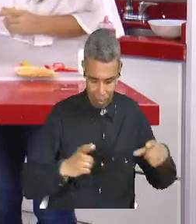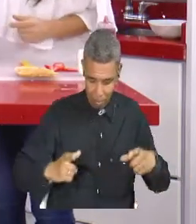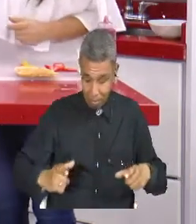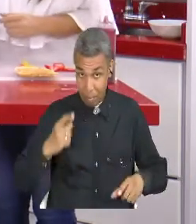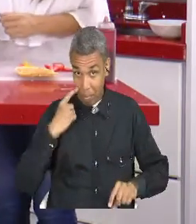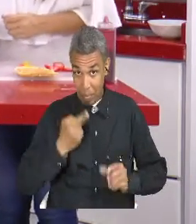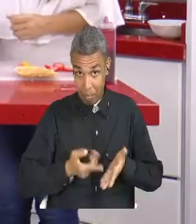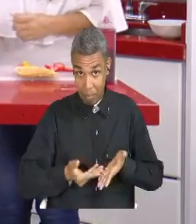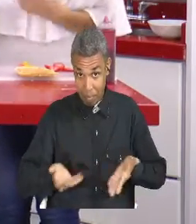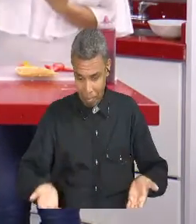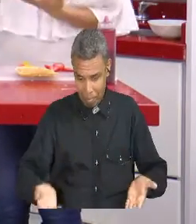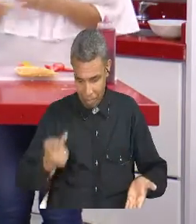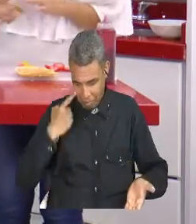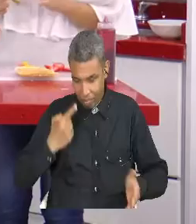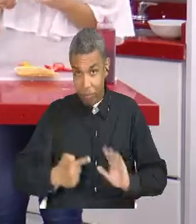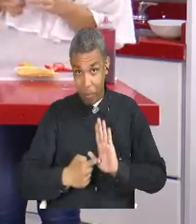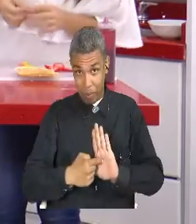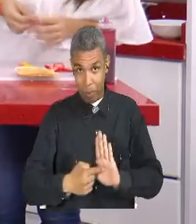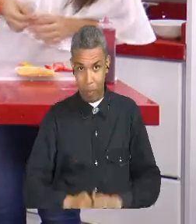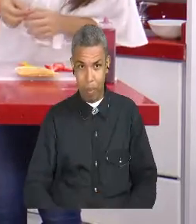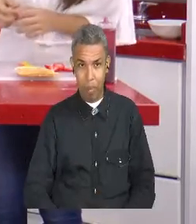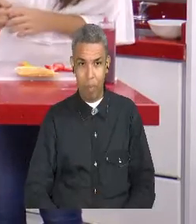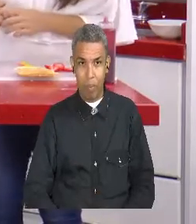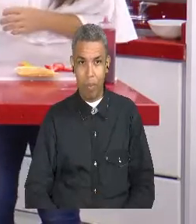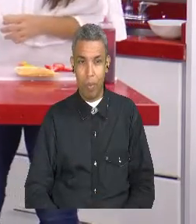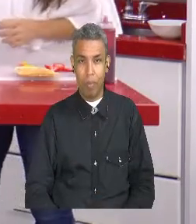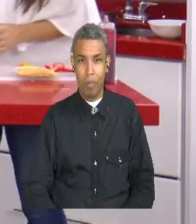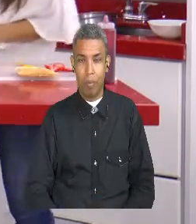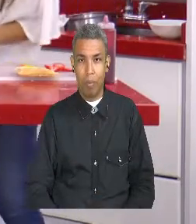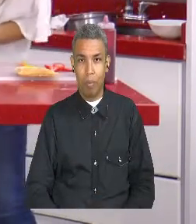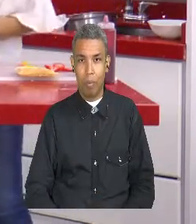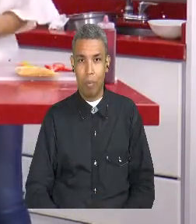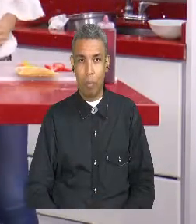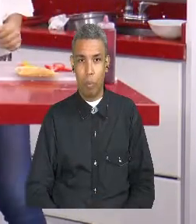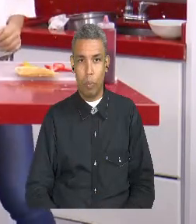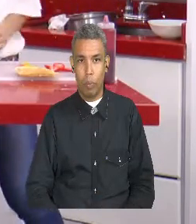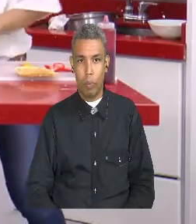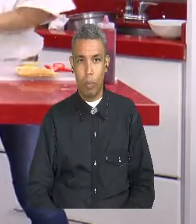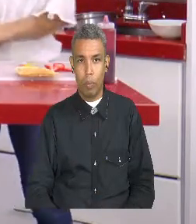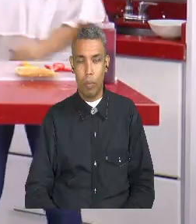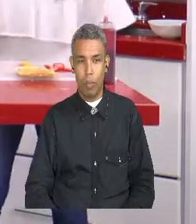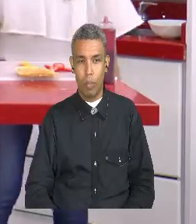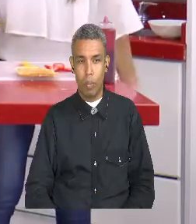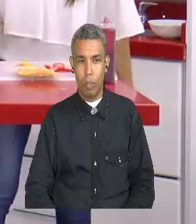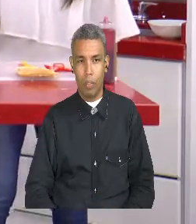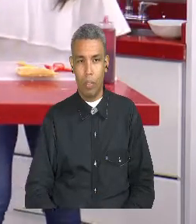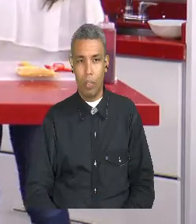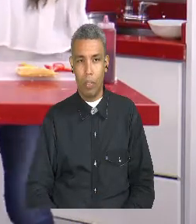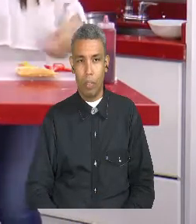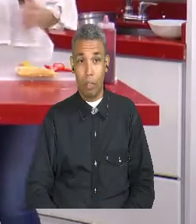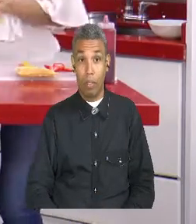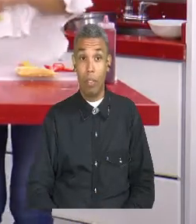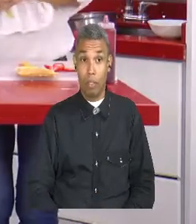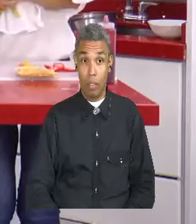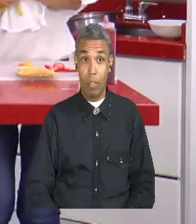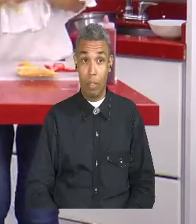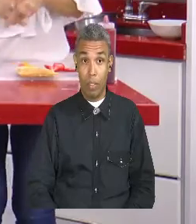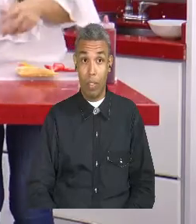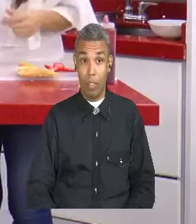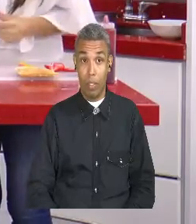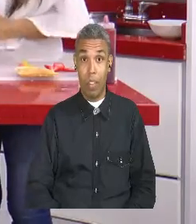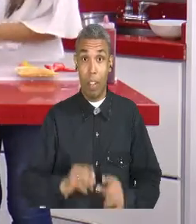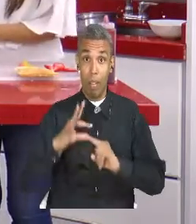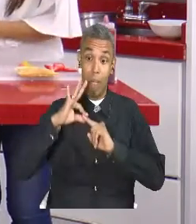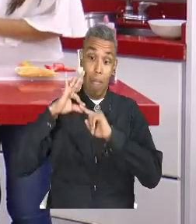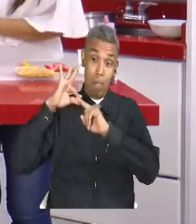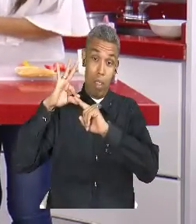Miren aquí esta belleza, caramba. Yo le dije que me gustaba cocinar cosas especiales. Y esto sí, es algo especial, ¿no? Y esto sí, es algo muy